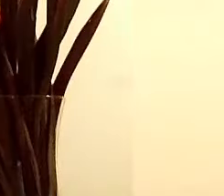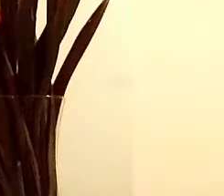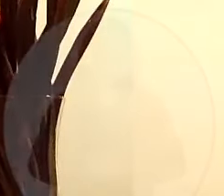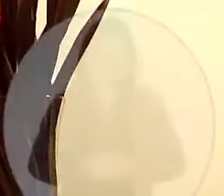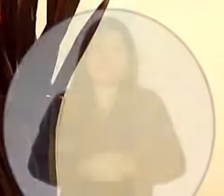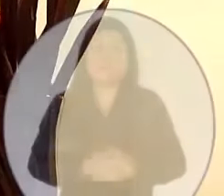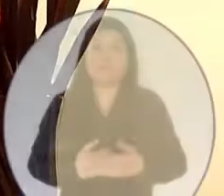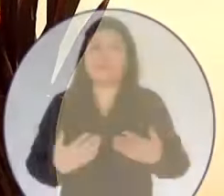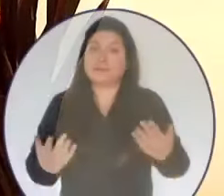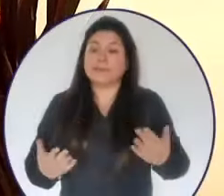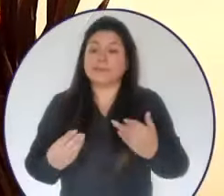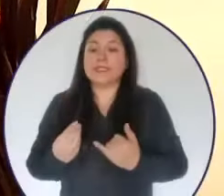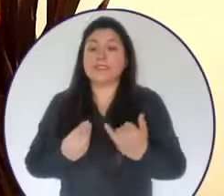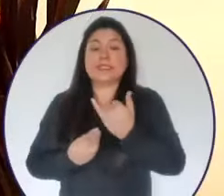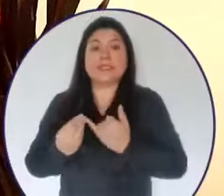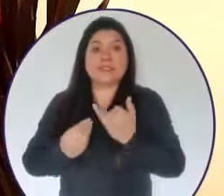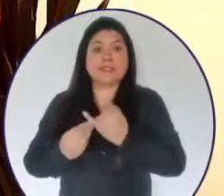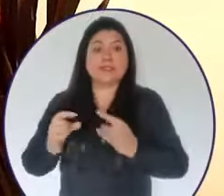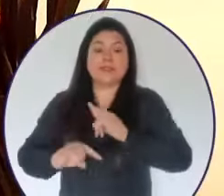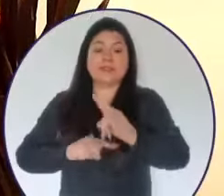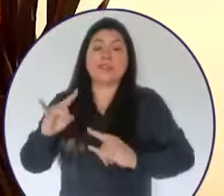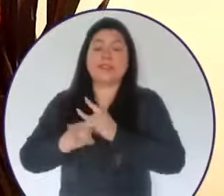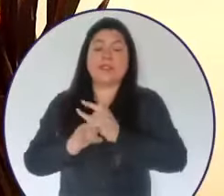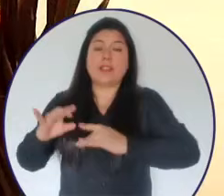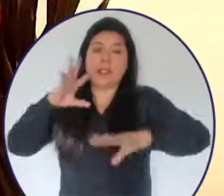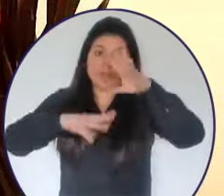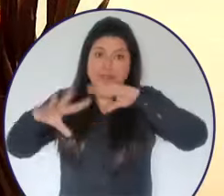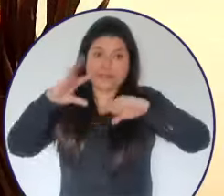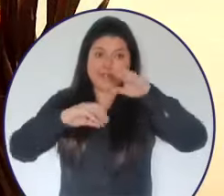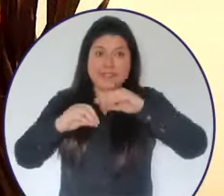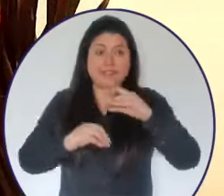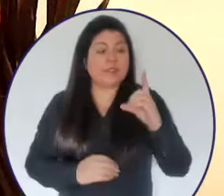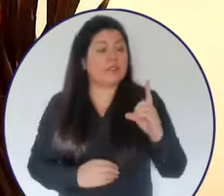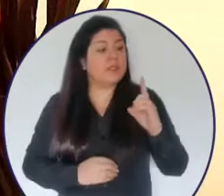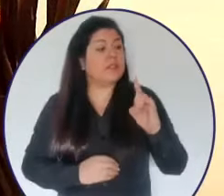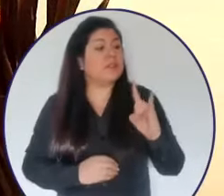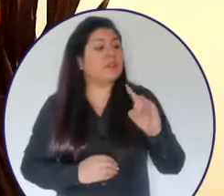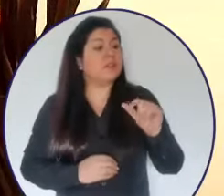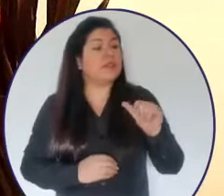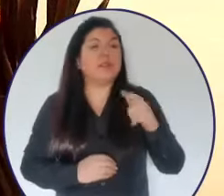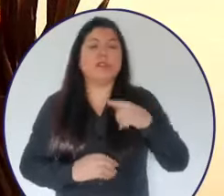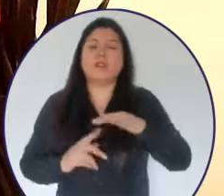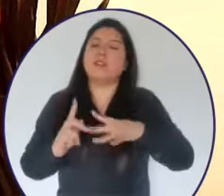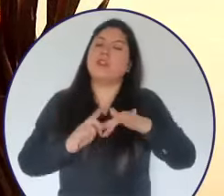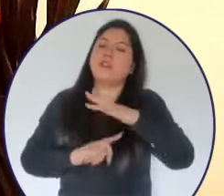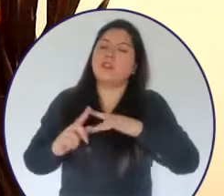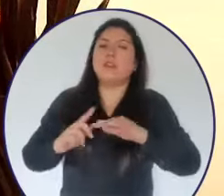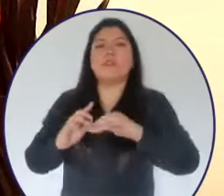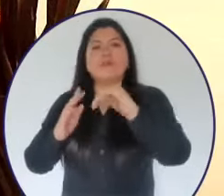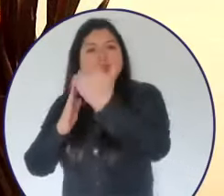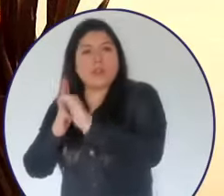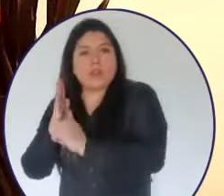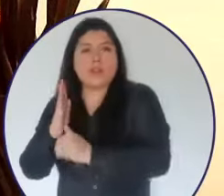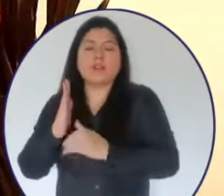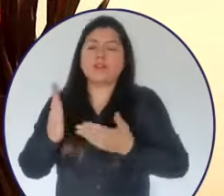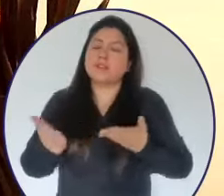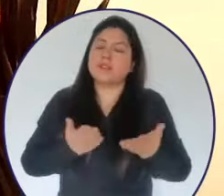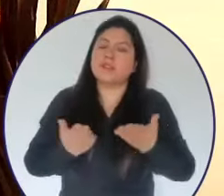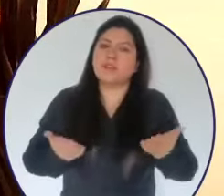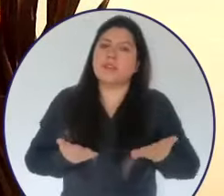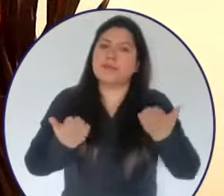El diseño universal para el aprendizaje DUA contempla entornos, programas y servicios